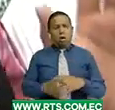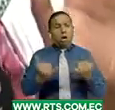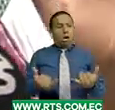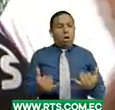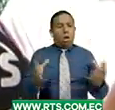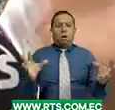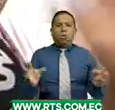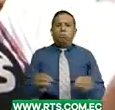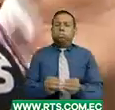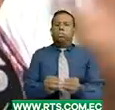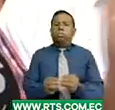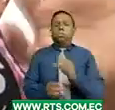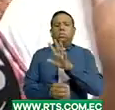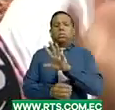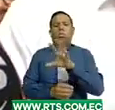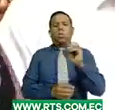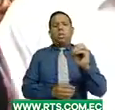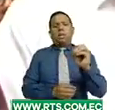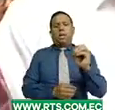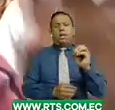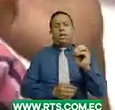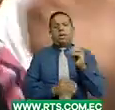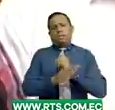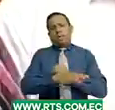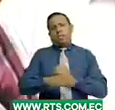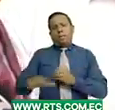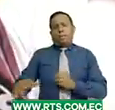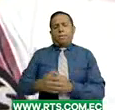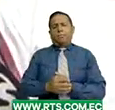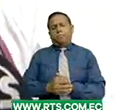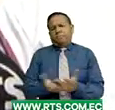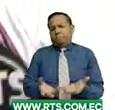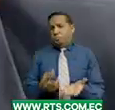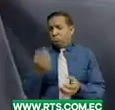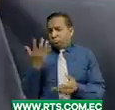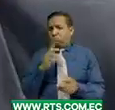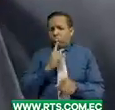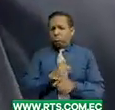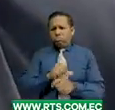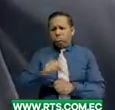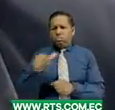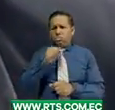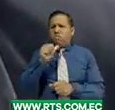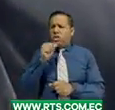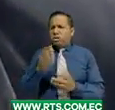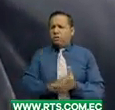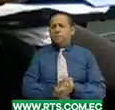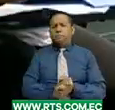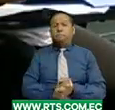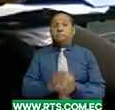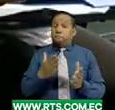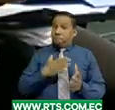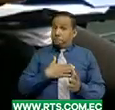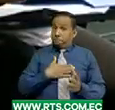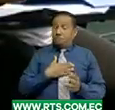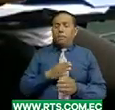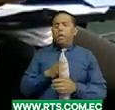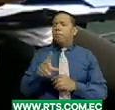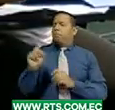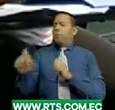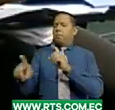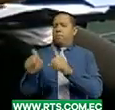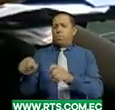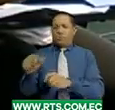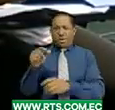a 50 alumnos entre los dos colegios. Pues tengo entendido que hay muchos más alumnos. De su parte, buscamos la versión de la Defensoría